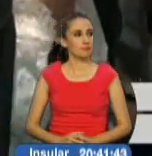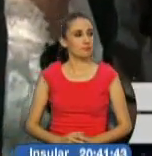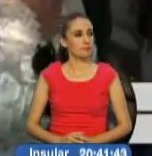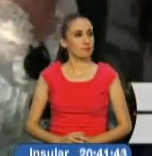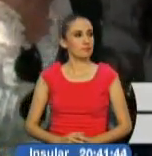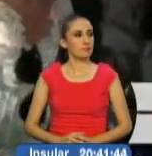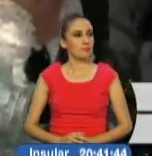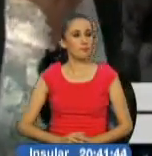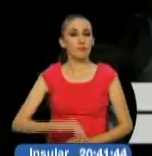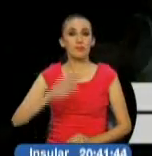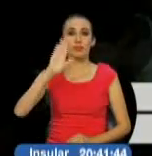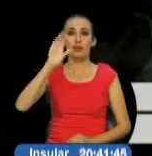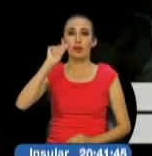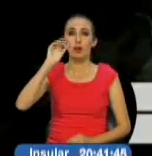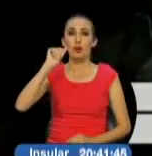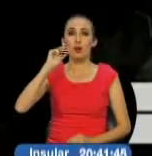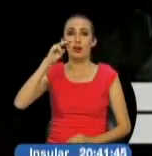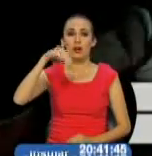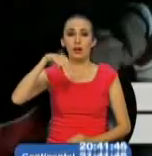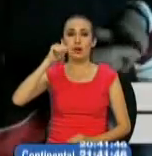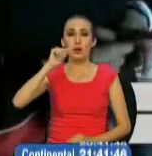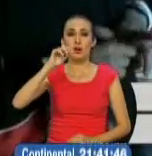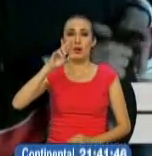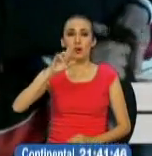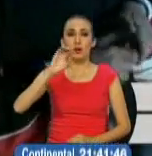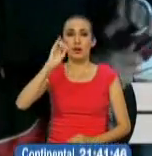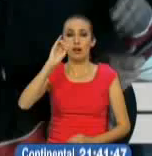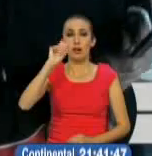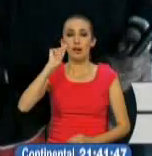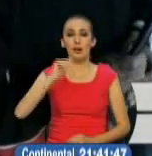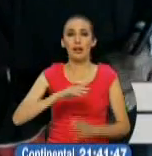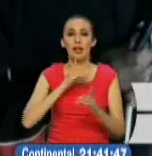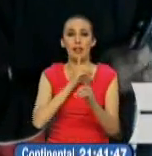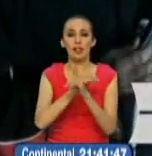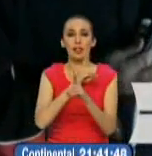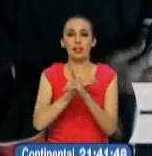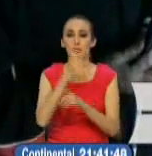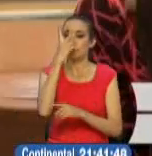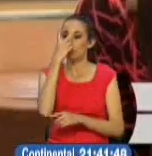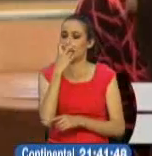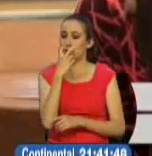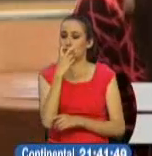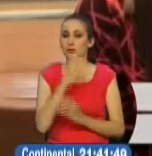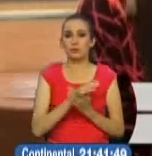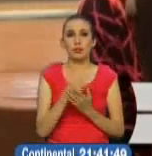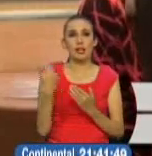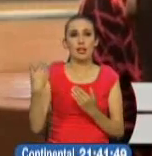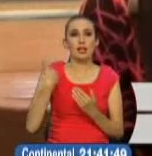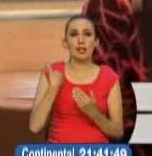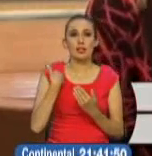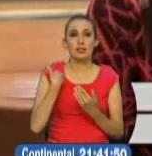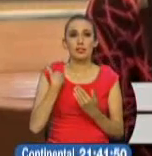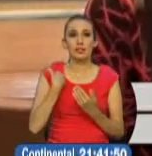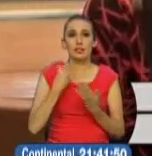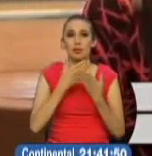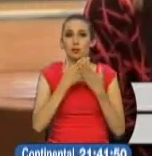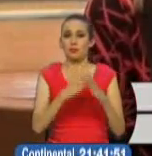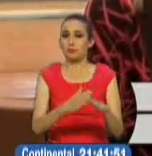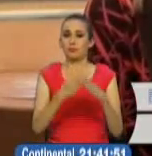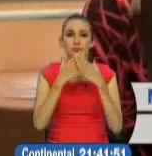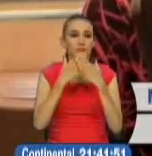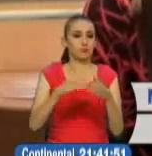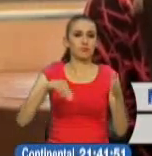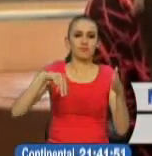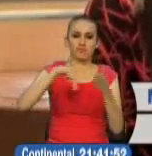Hola, mi nombre es María Eugenia Ochoa, soy una persona con discapacidad visual. Tenemos que romper aquellas barreras mentales.